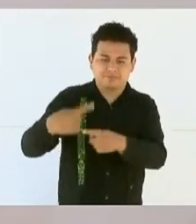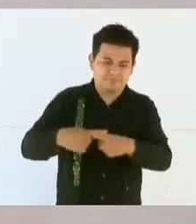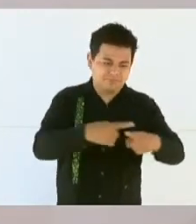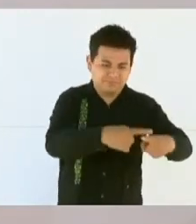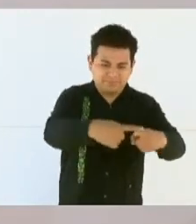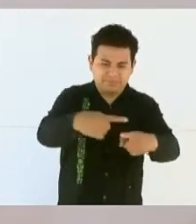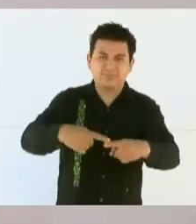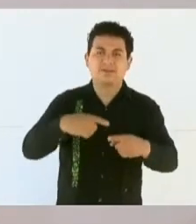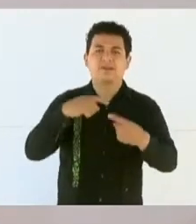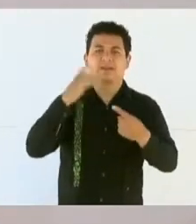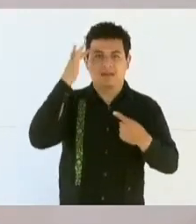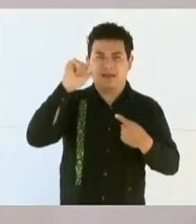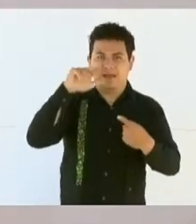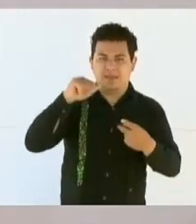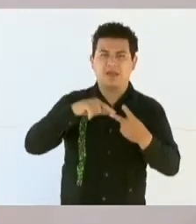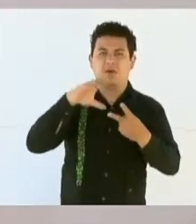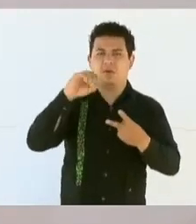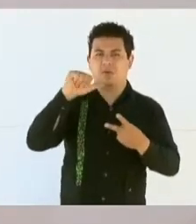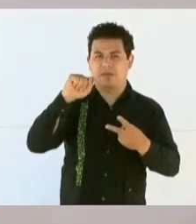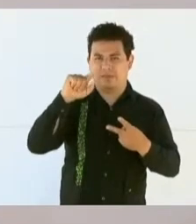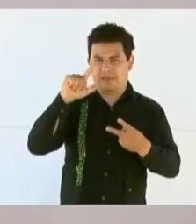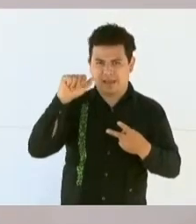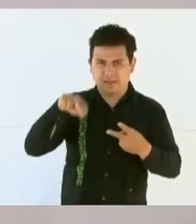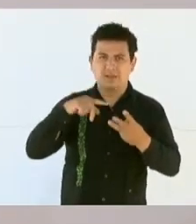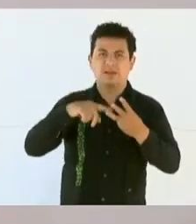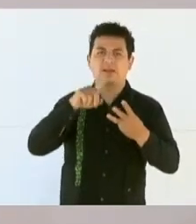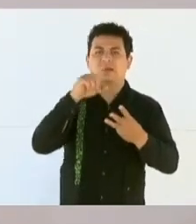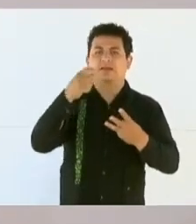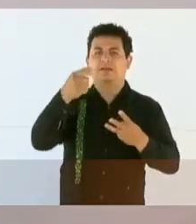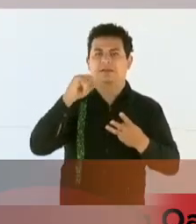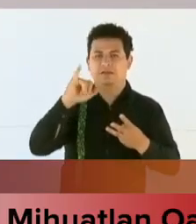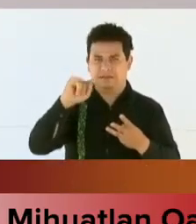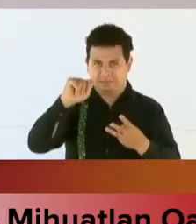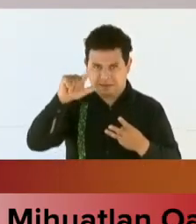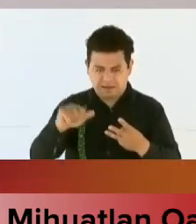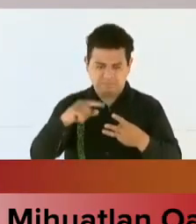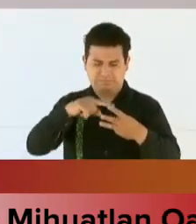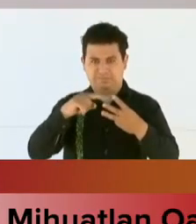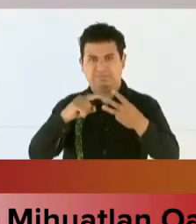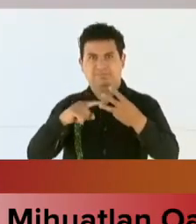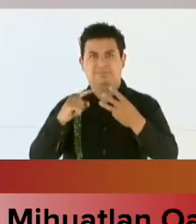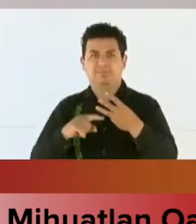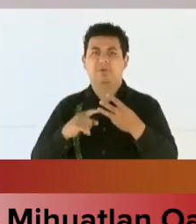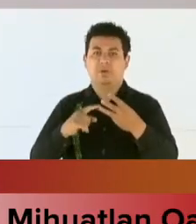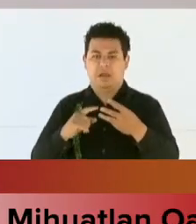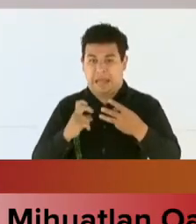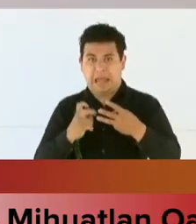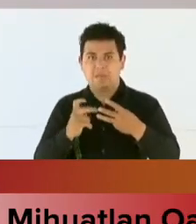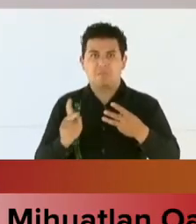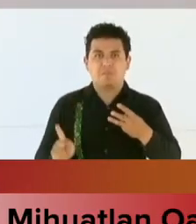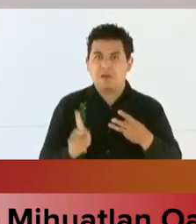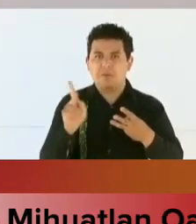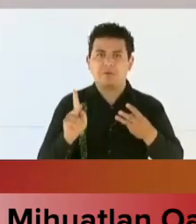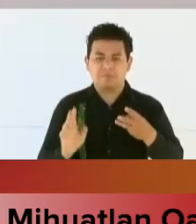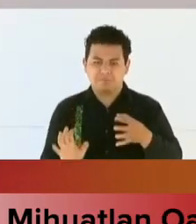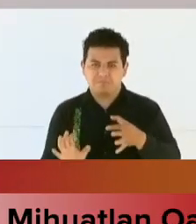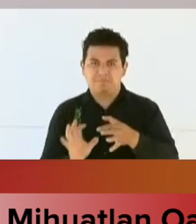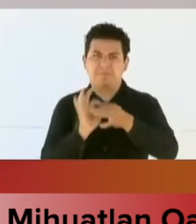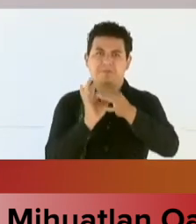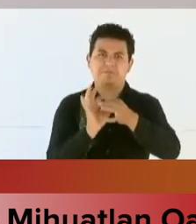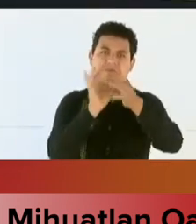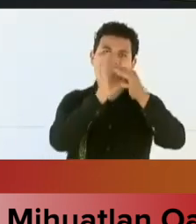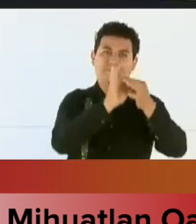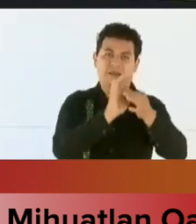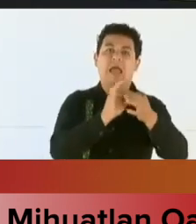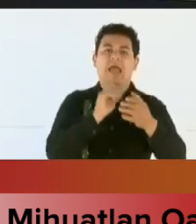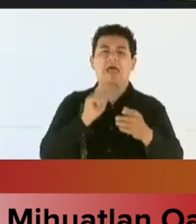Catarina Coatlán y San Bernardo Sitla, al fortalecer la unión entre estas y generar una